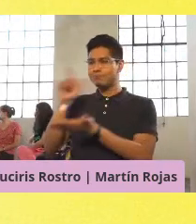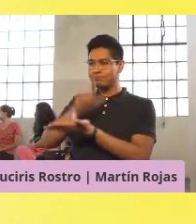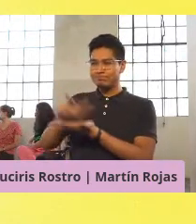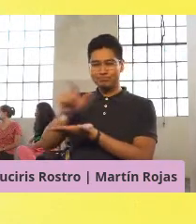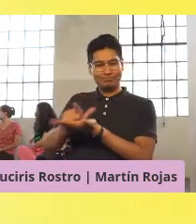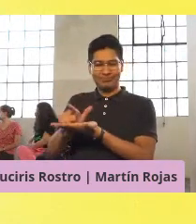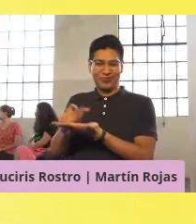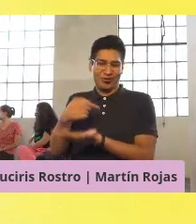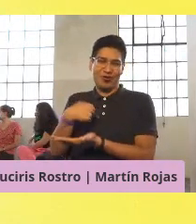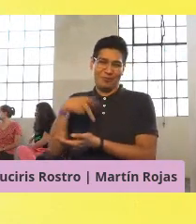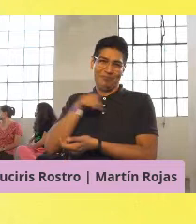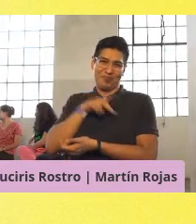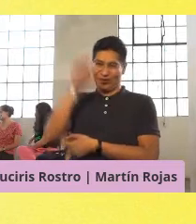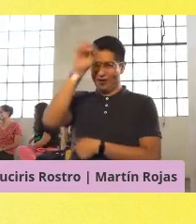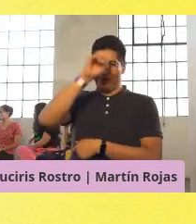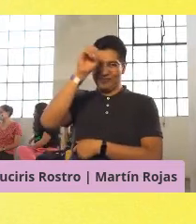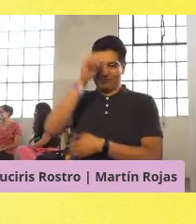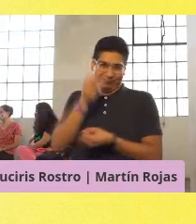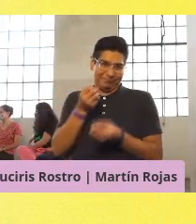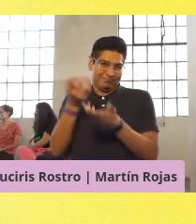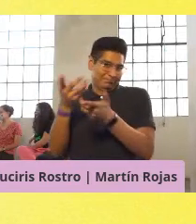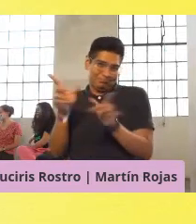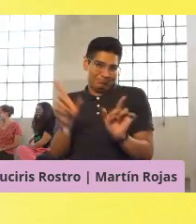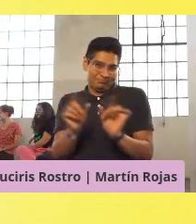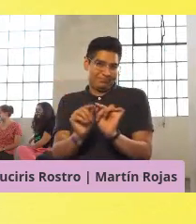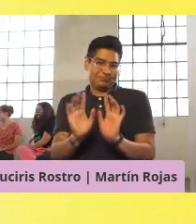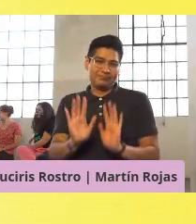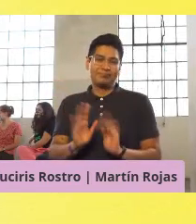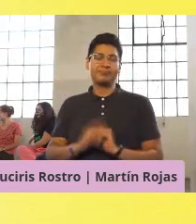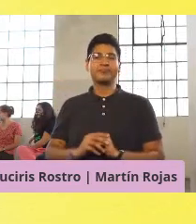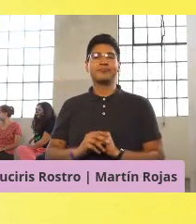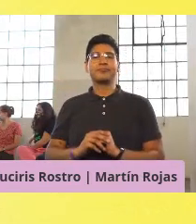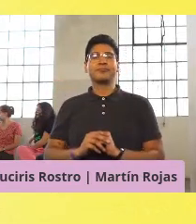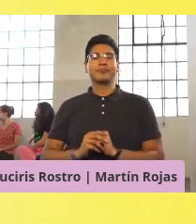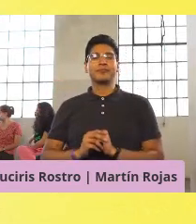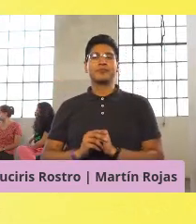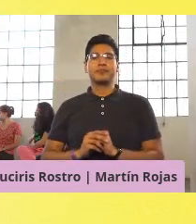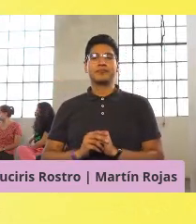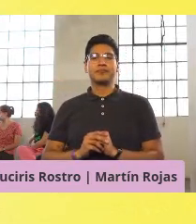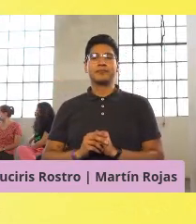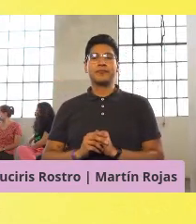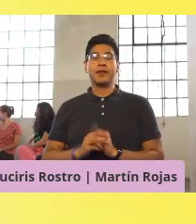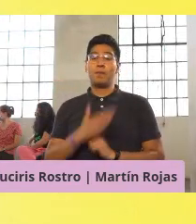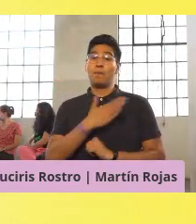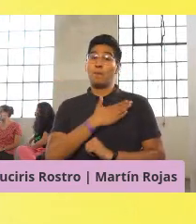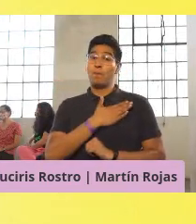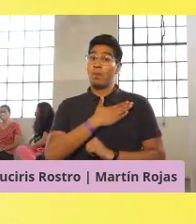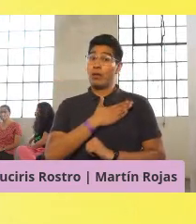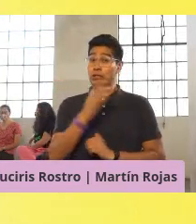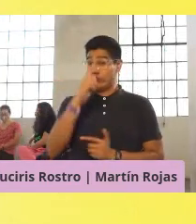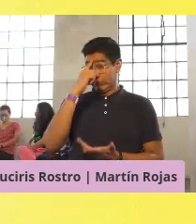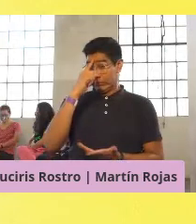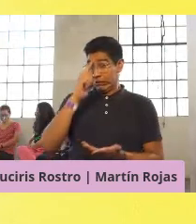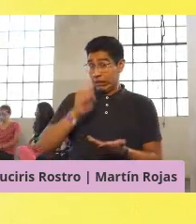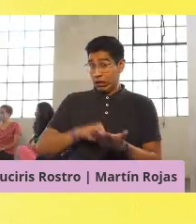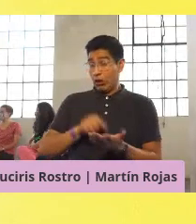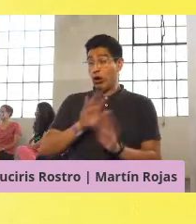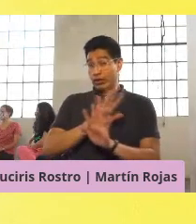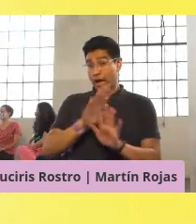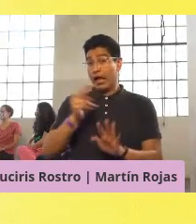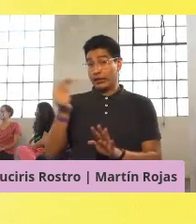para sumar más voces a la lucha ecofeminista. Y bueno, pues creo que ya tenemos que ir con las